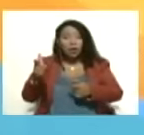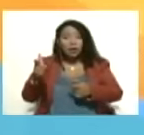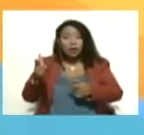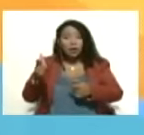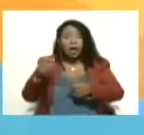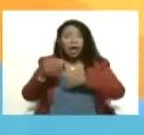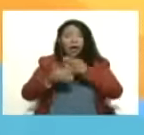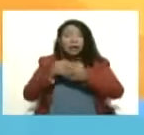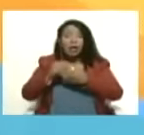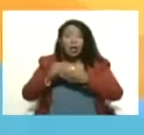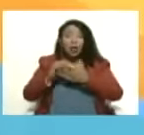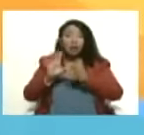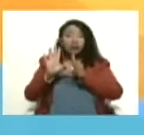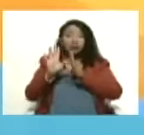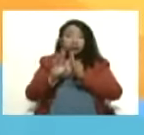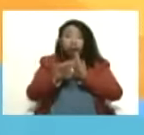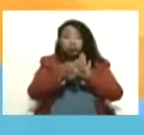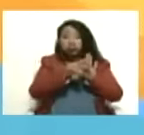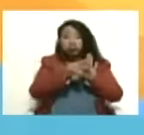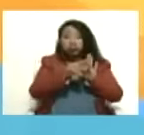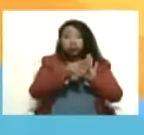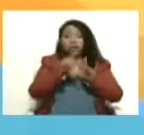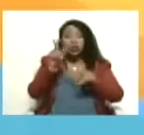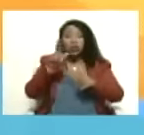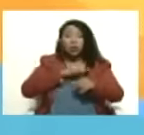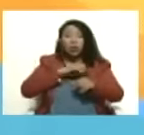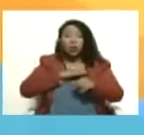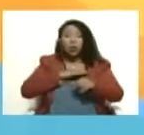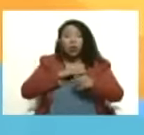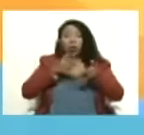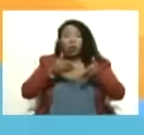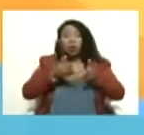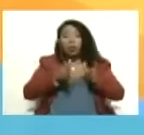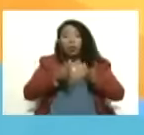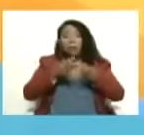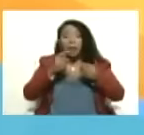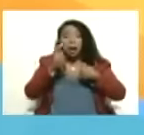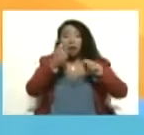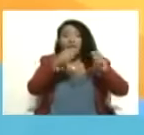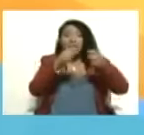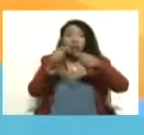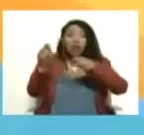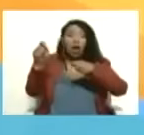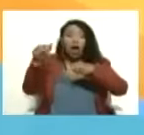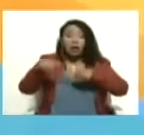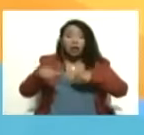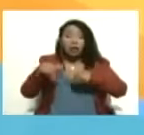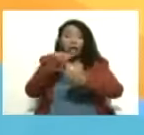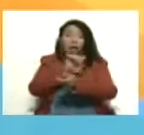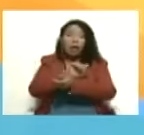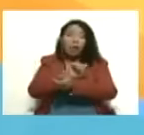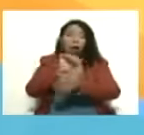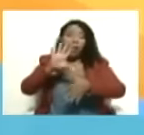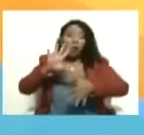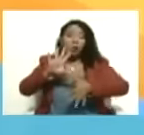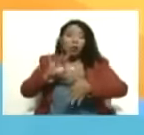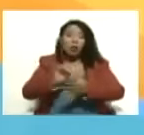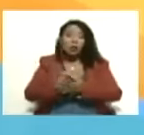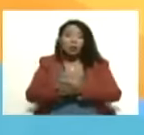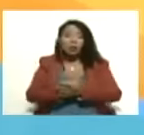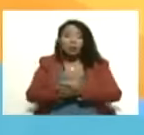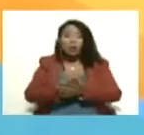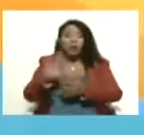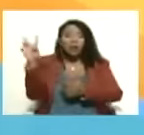fueron arrancados de su terruño natal para ser vendidos como esclavos en América en las Américas